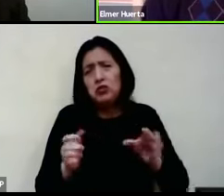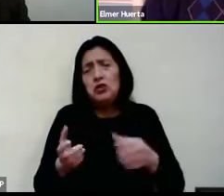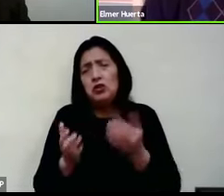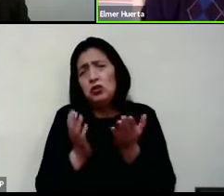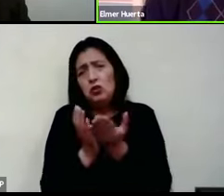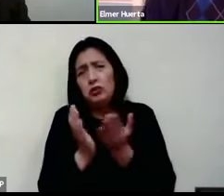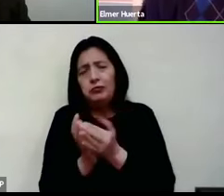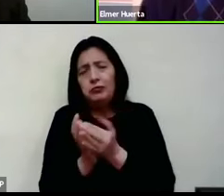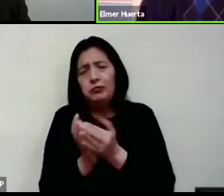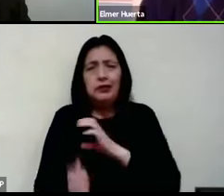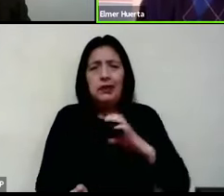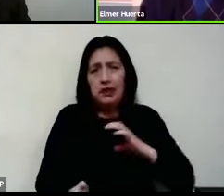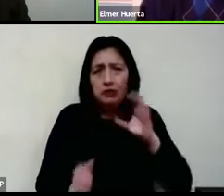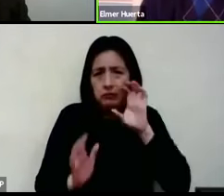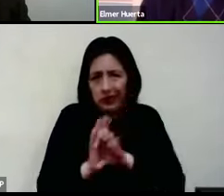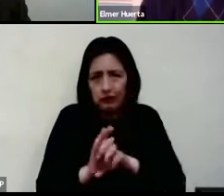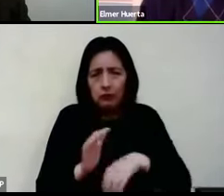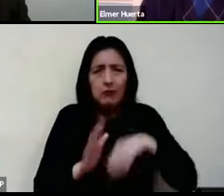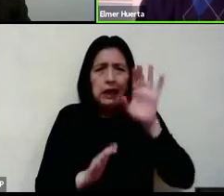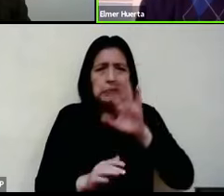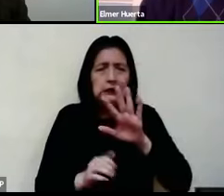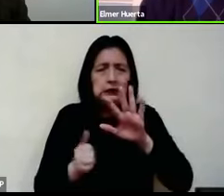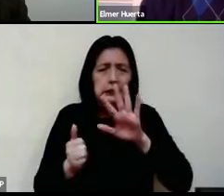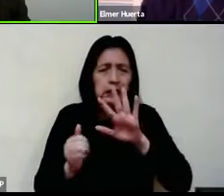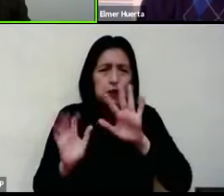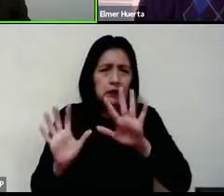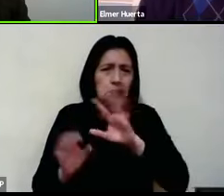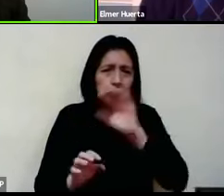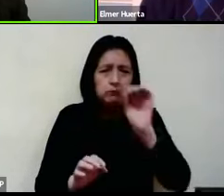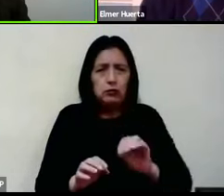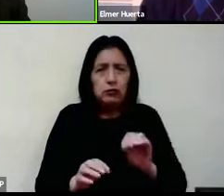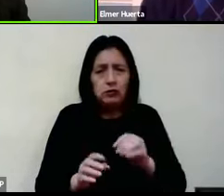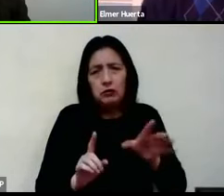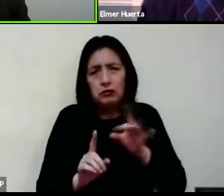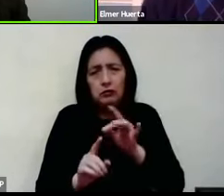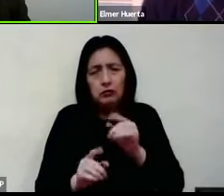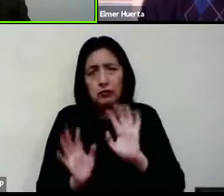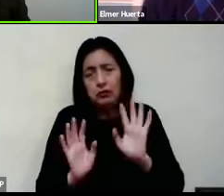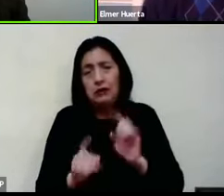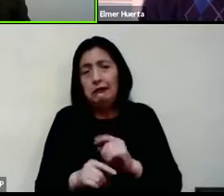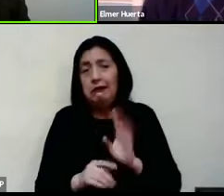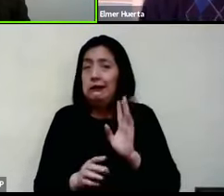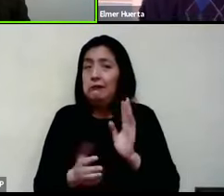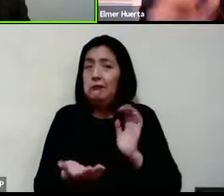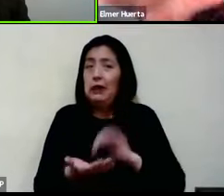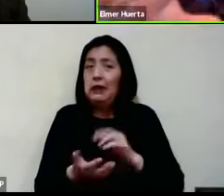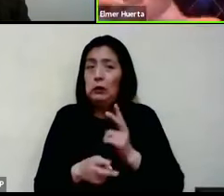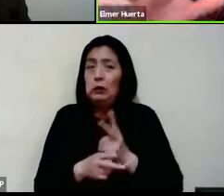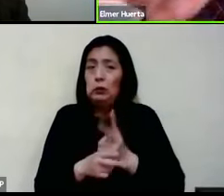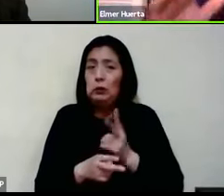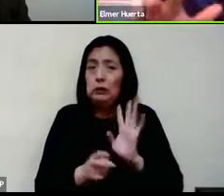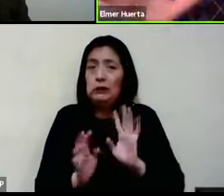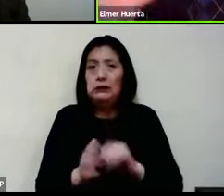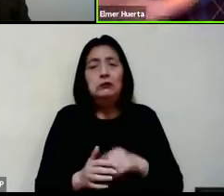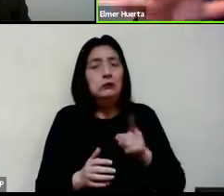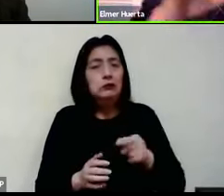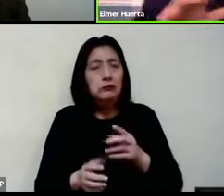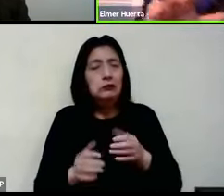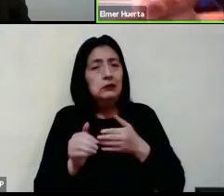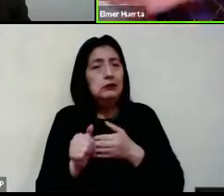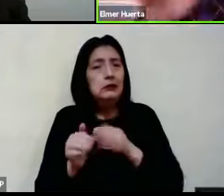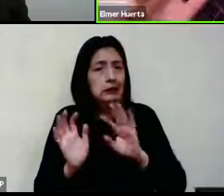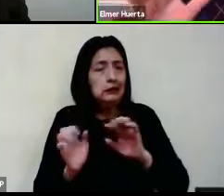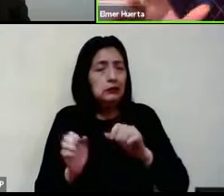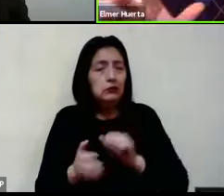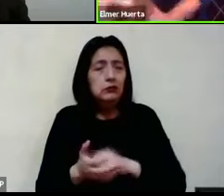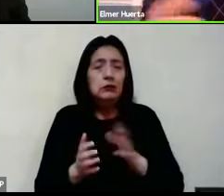el Callao, por ejemplo, hay más de 10% de contagio, allí hay que proceder con más cuidado, ¿no? Entonces tiene que estar guiado, tiene que